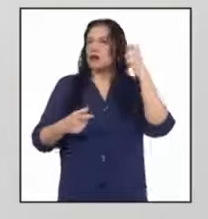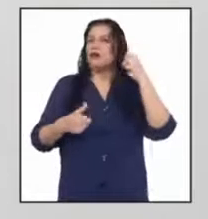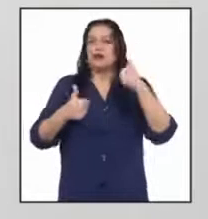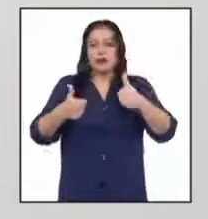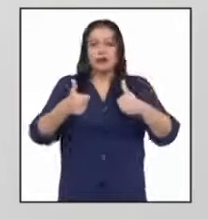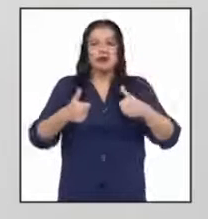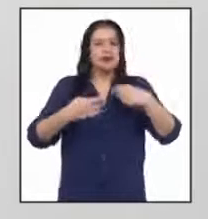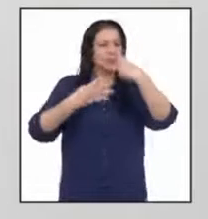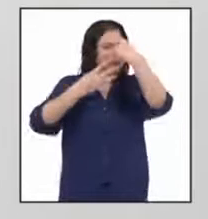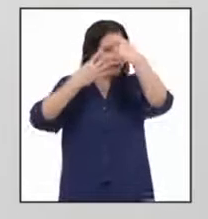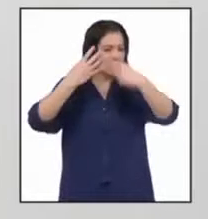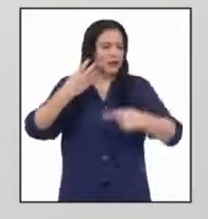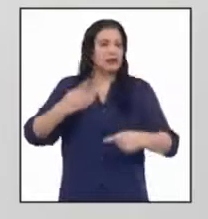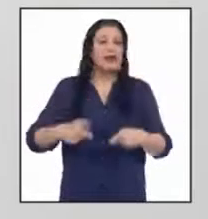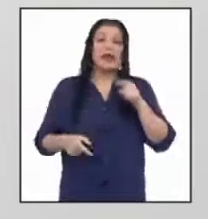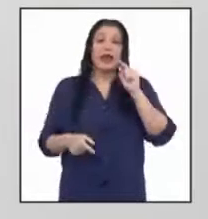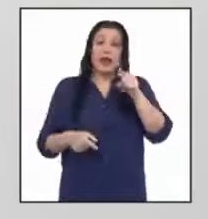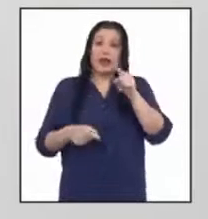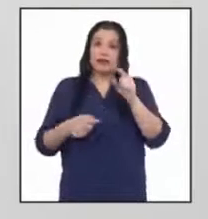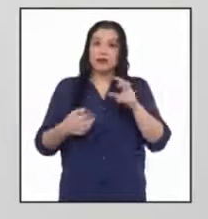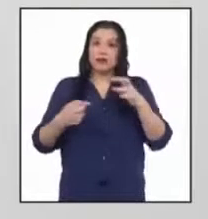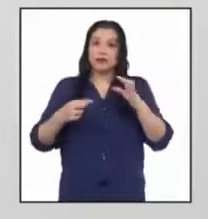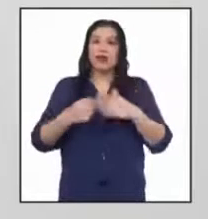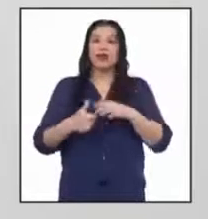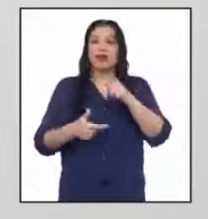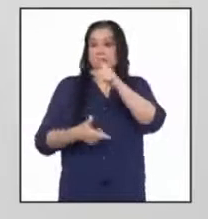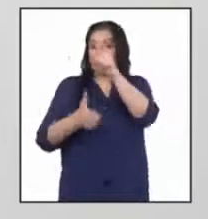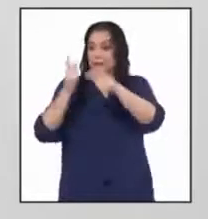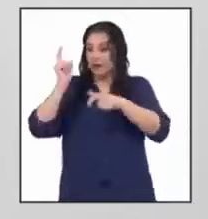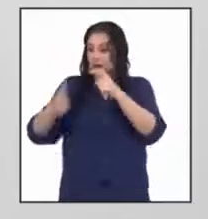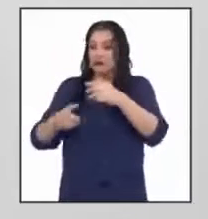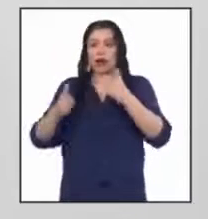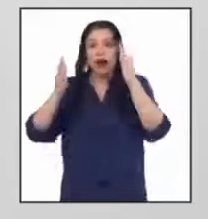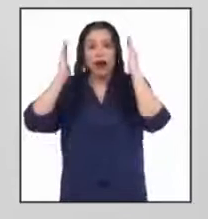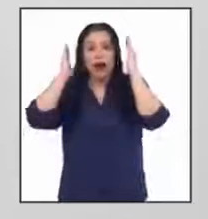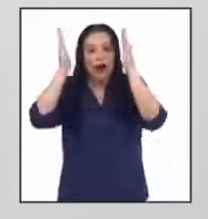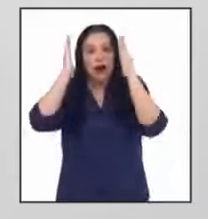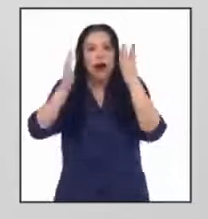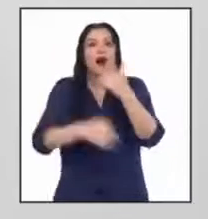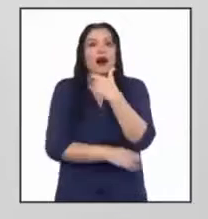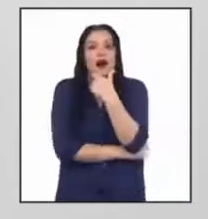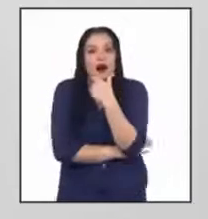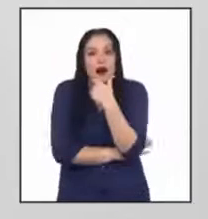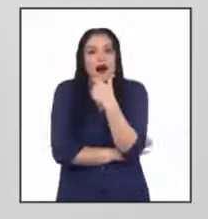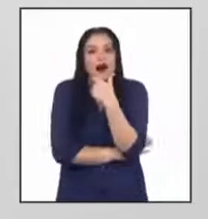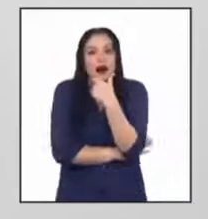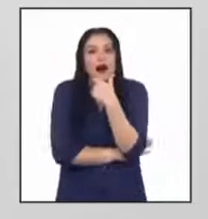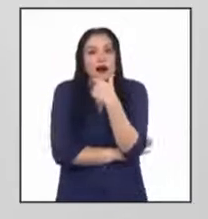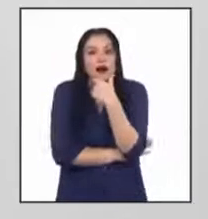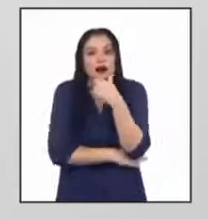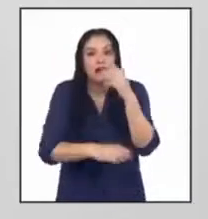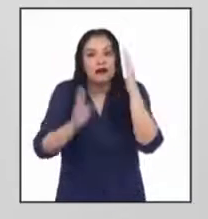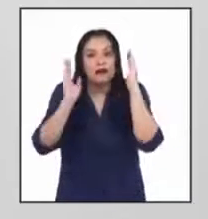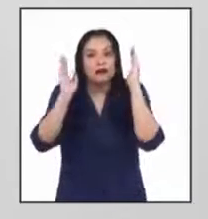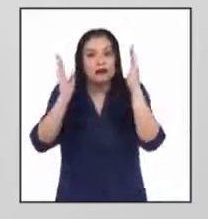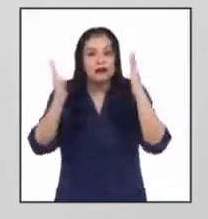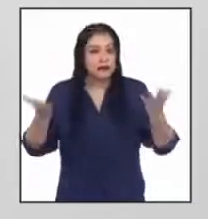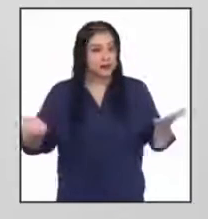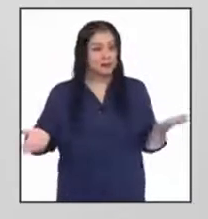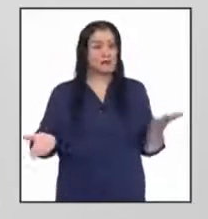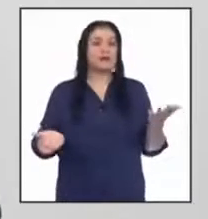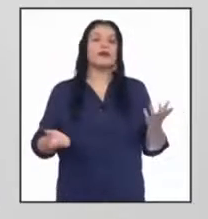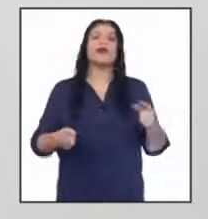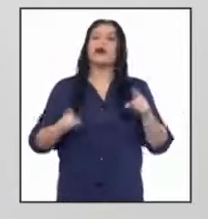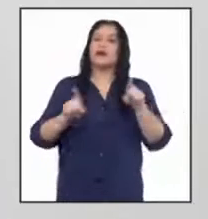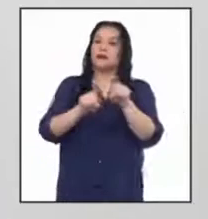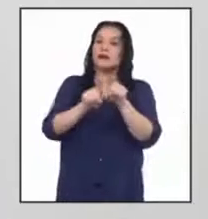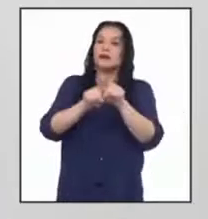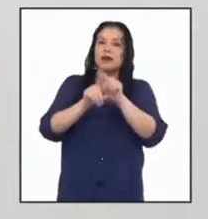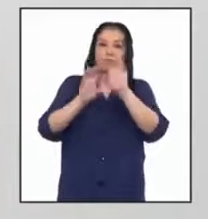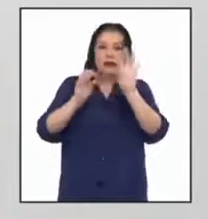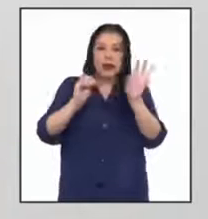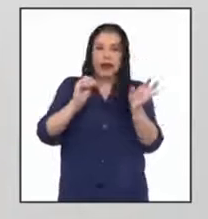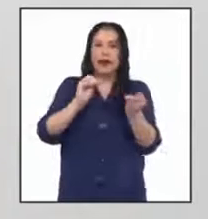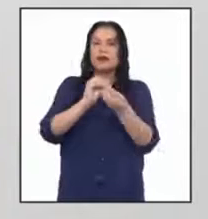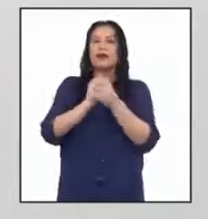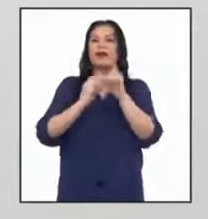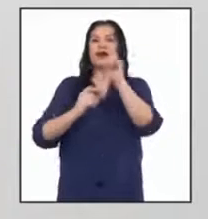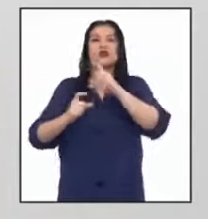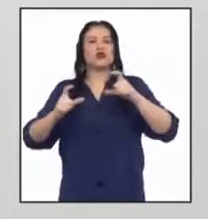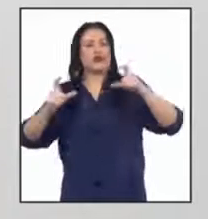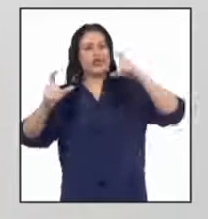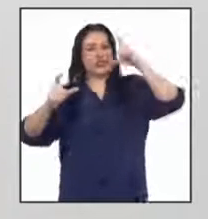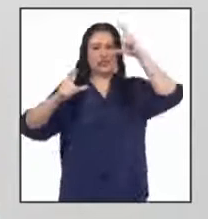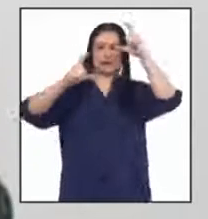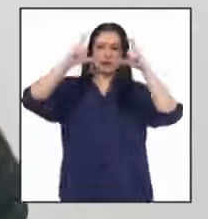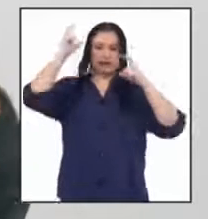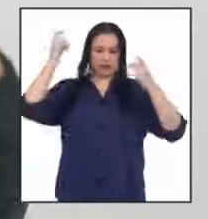otras, ya que eso logrará captar la atención del público. Asimismo, agregar el uso de